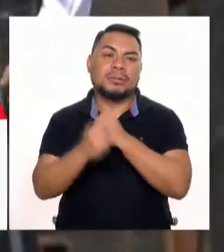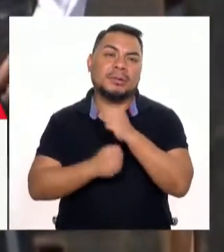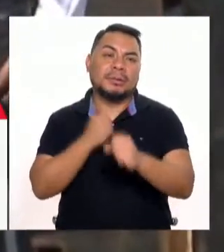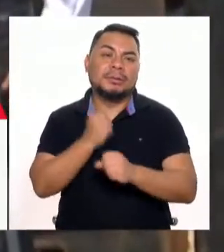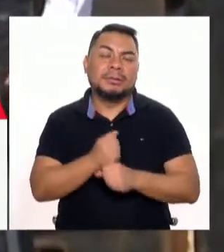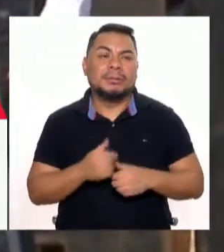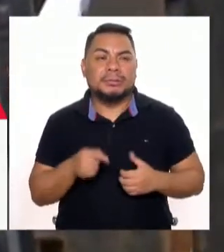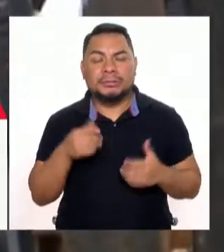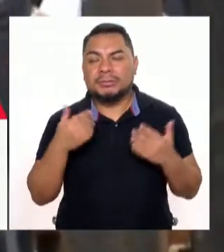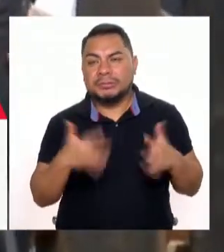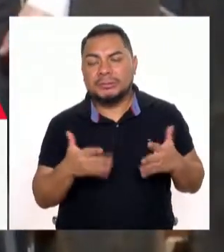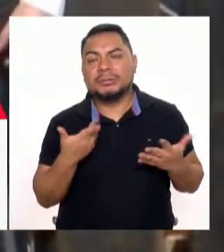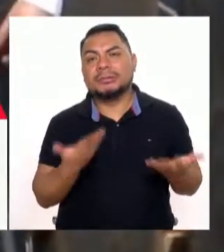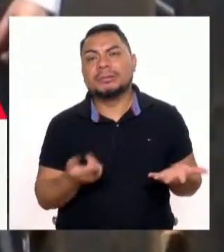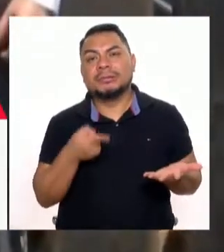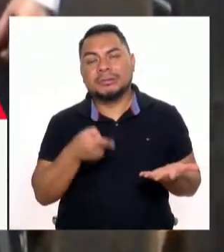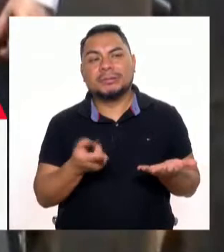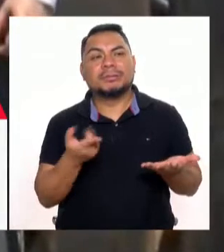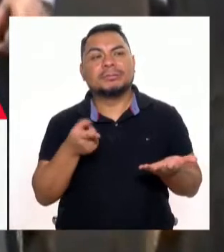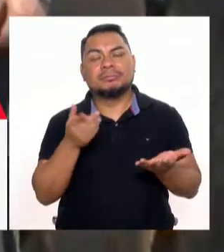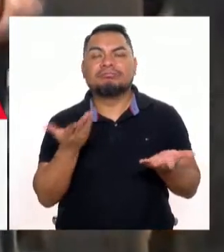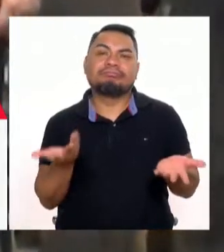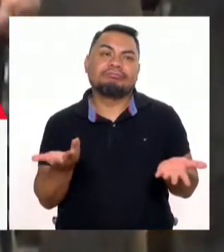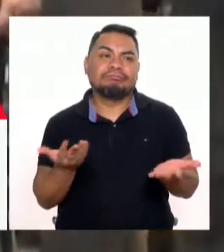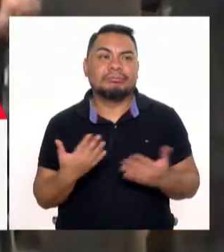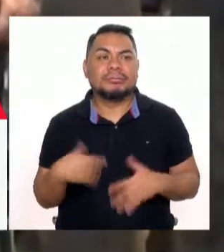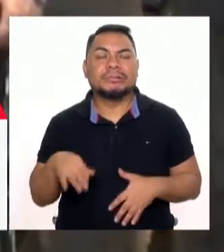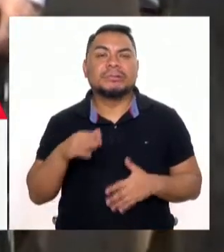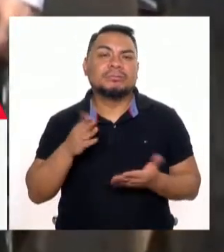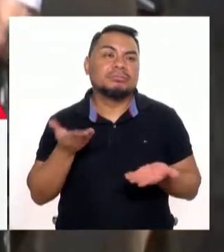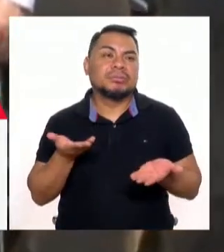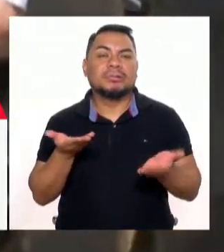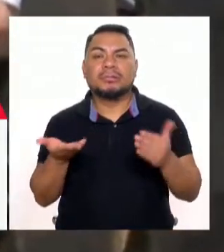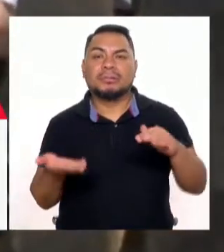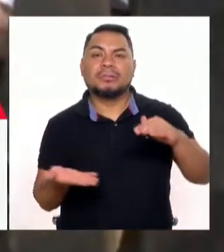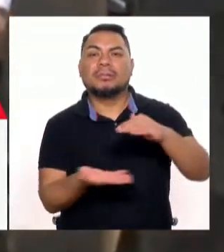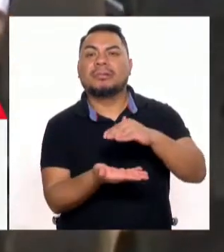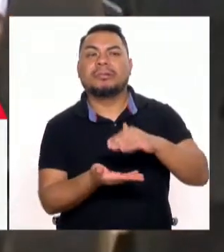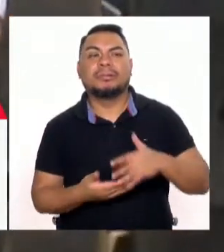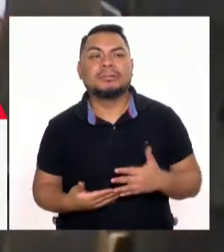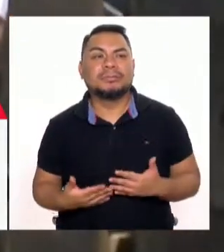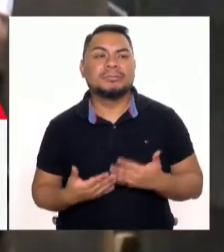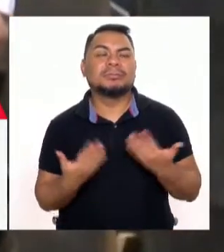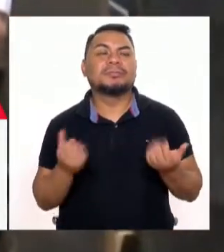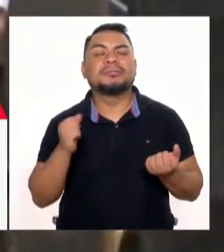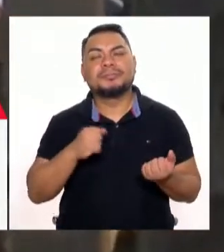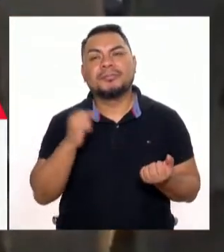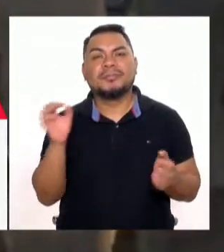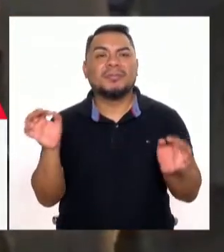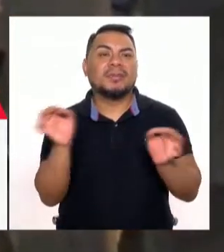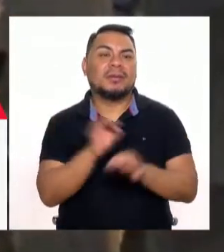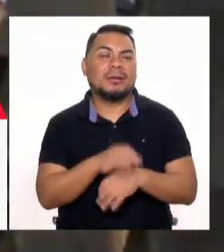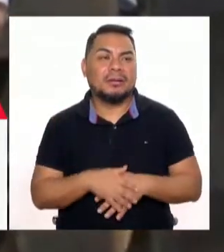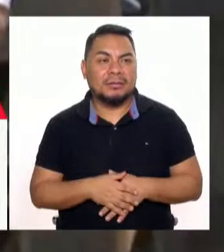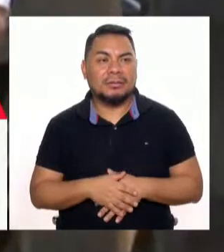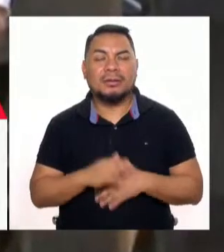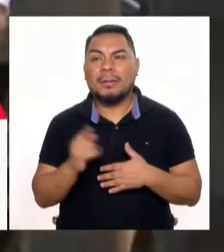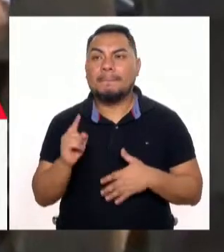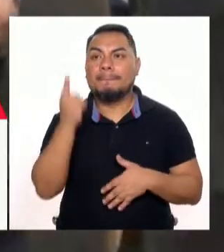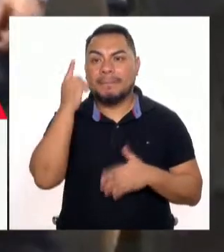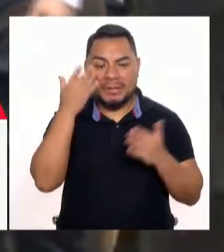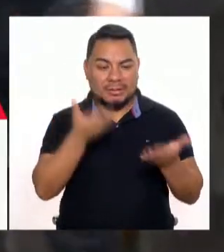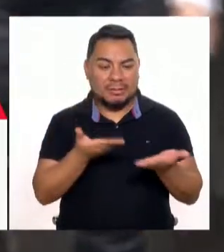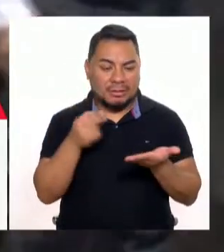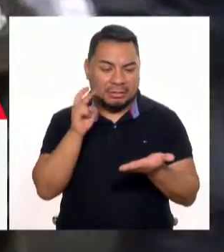está prácticamente debajo del acento debajo de las porque nadie lo prioriza